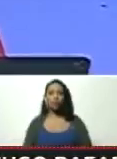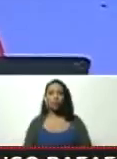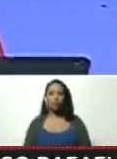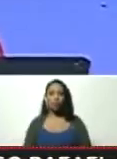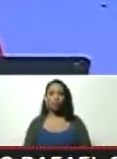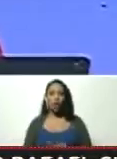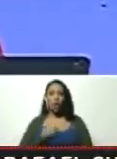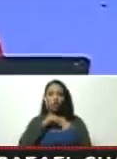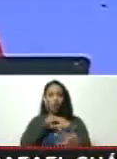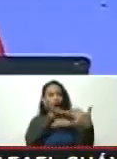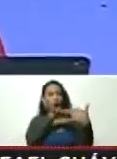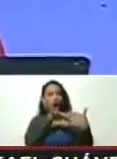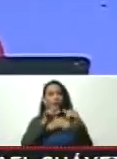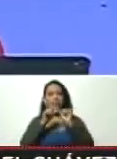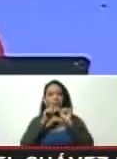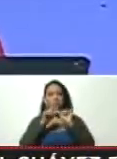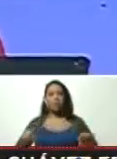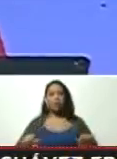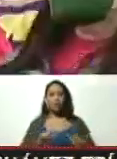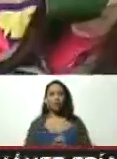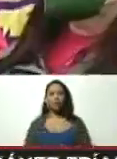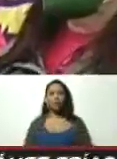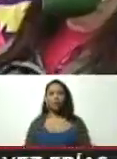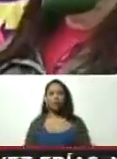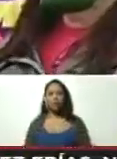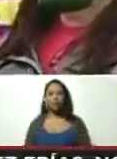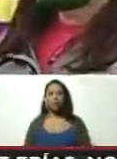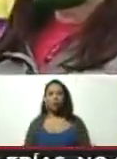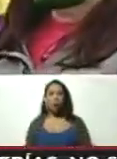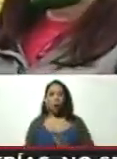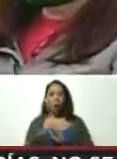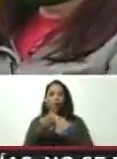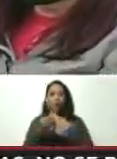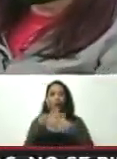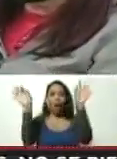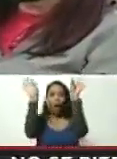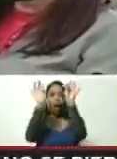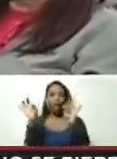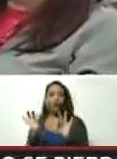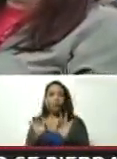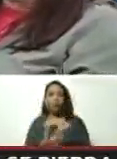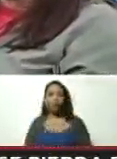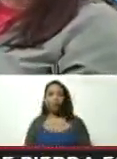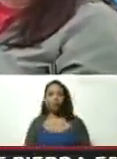estamos en la batalla permanente contra los métodos